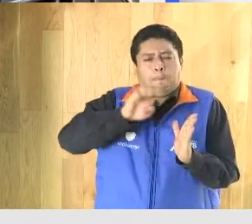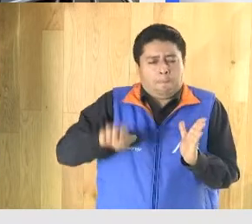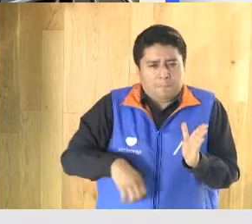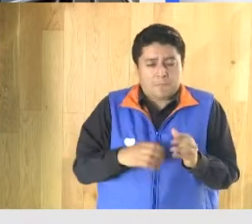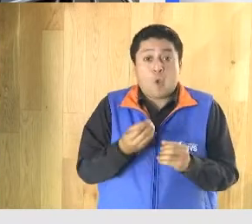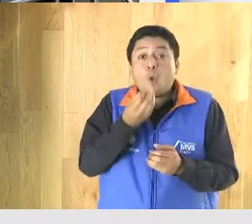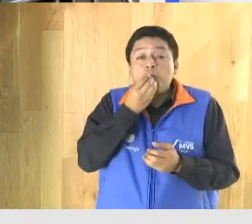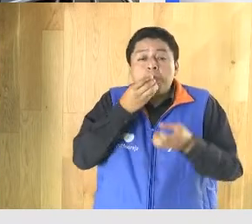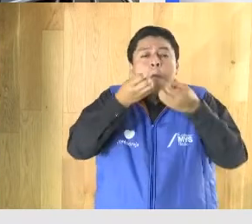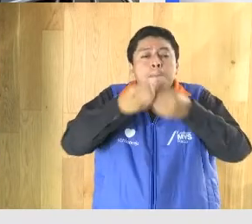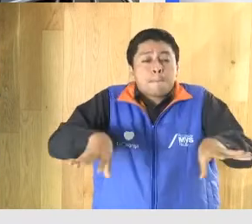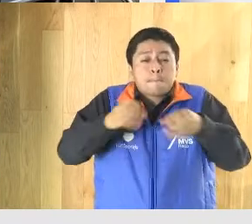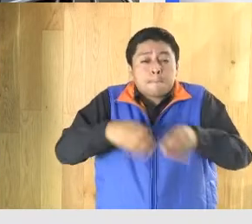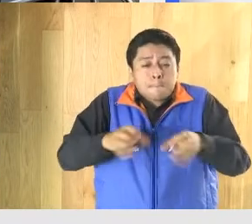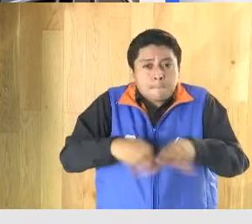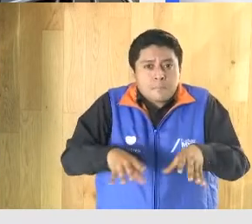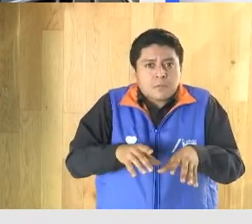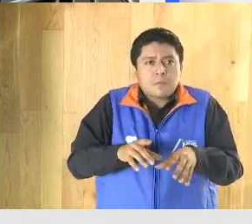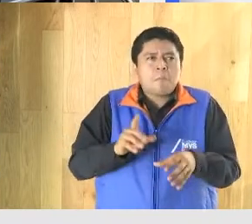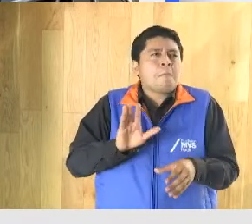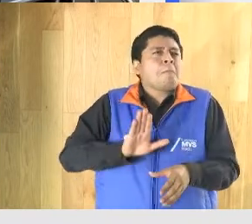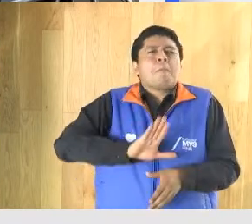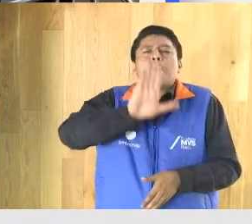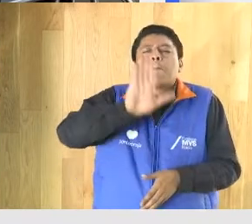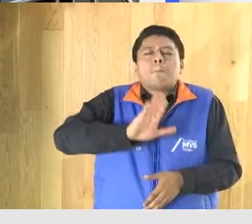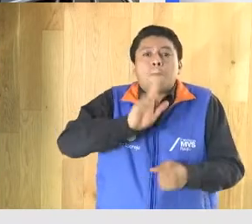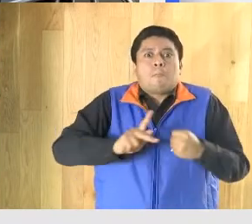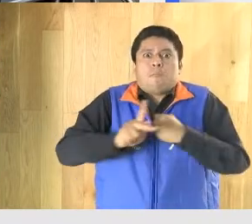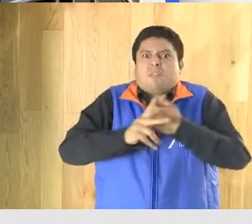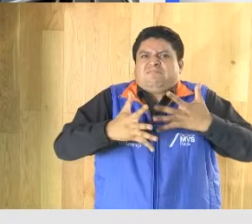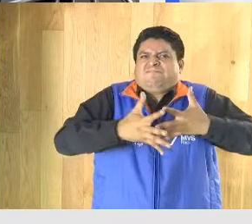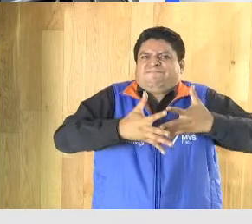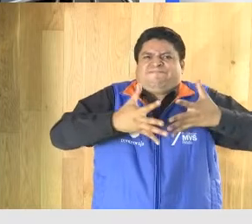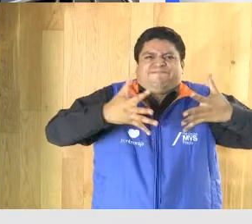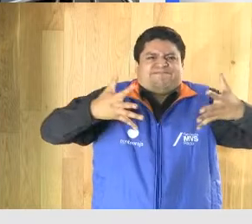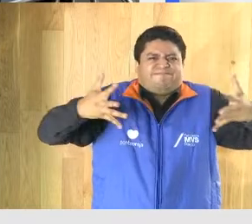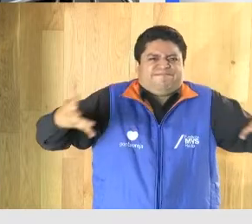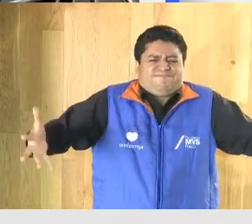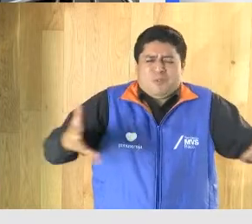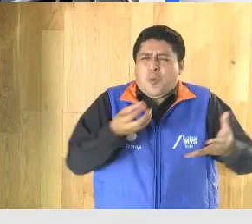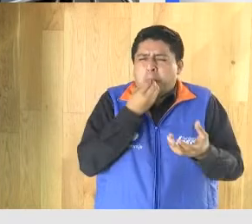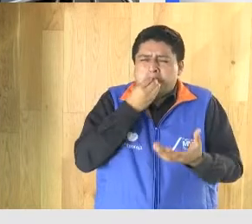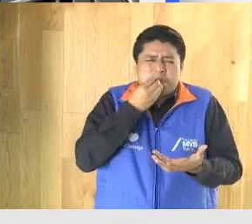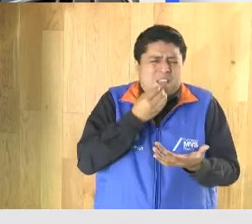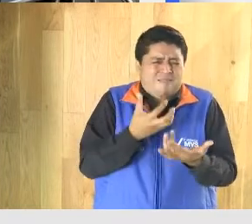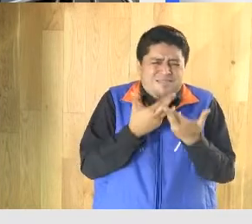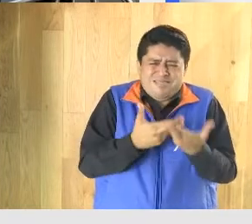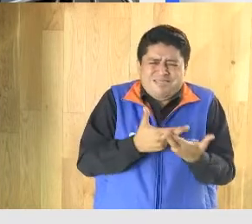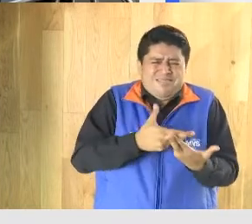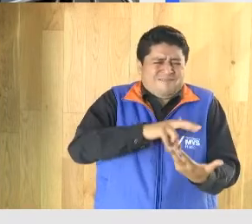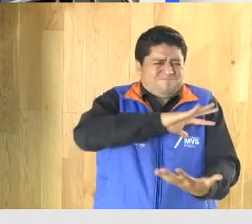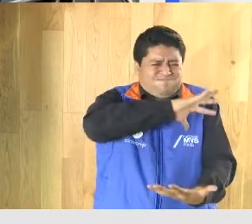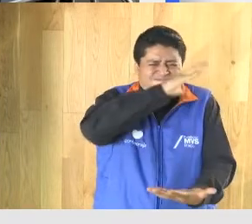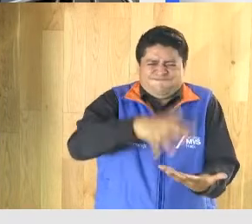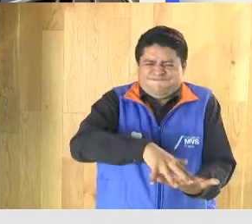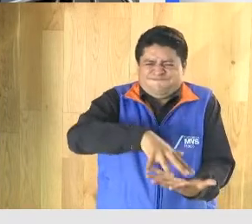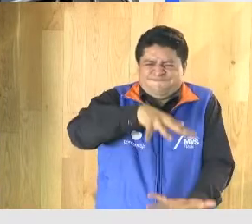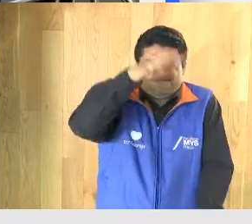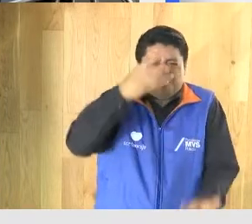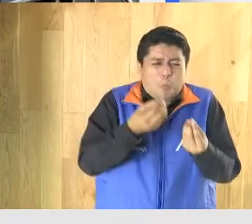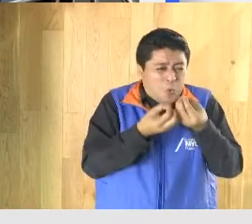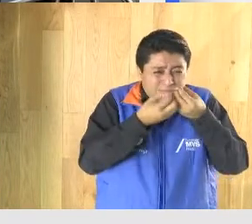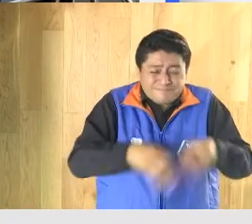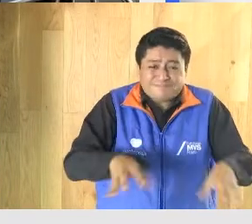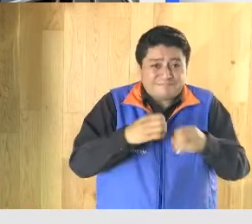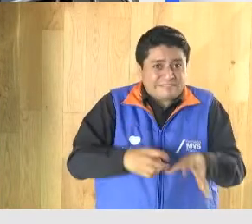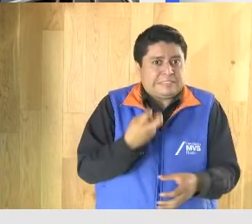3er país más emisor del mundo, ¿no? Con lo cual es lo más ineficiente, ¿no? Es uno de los, digamos, de los retos ambientales más